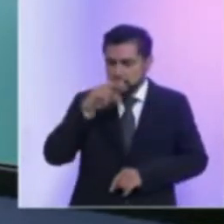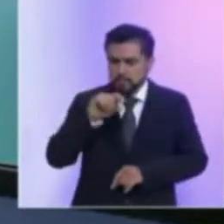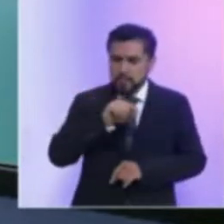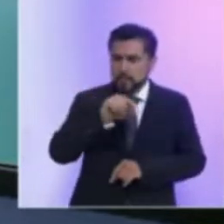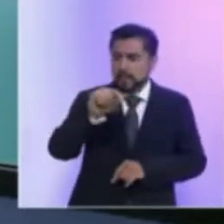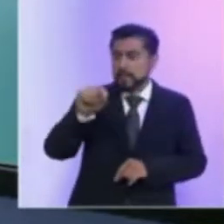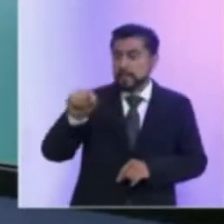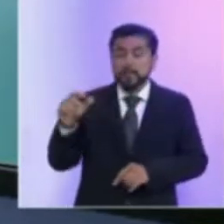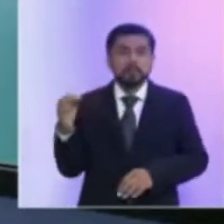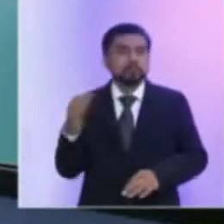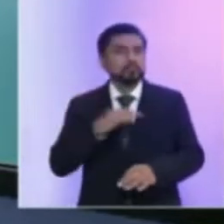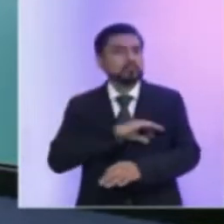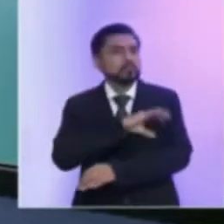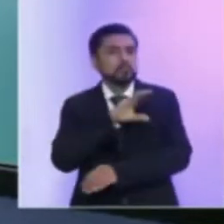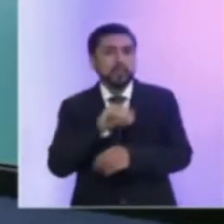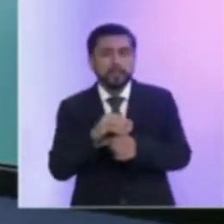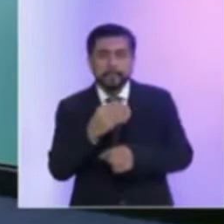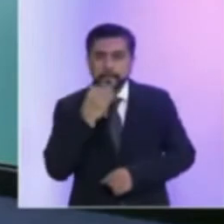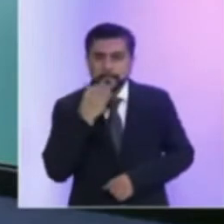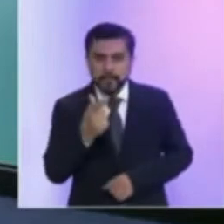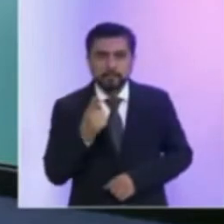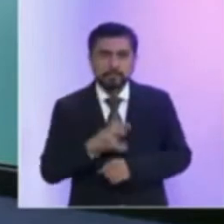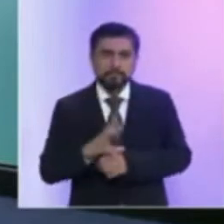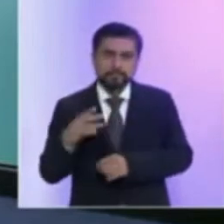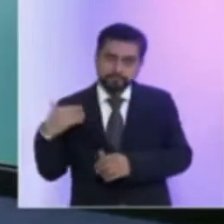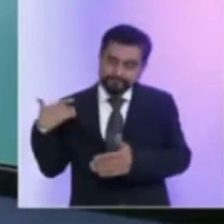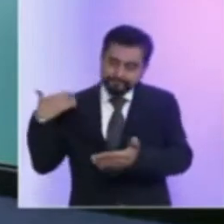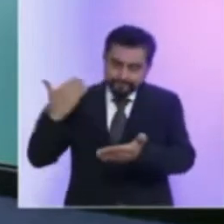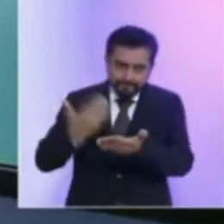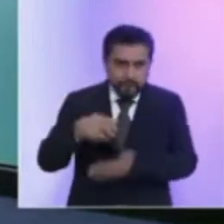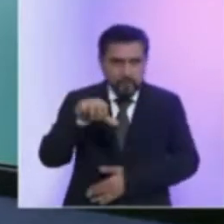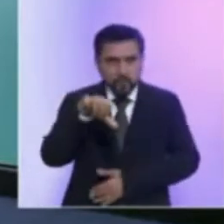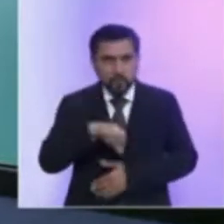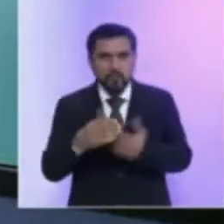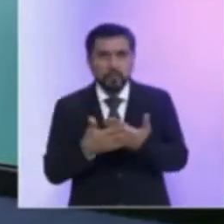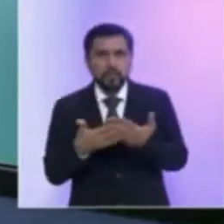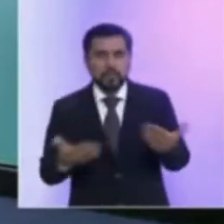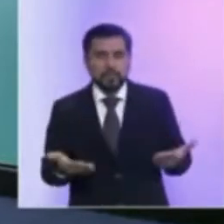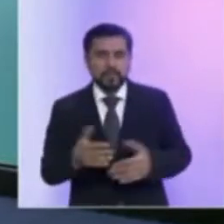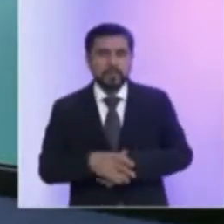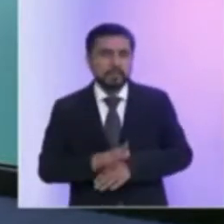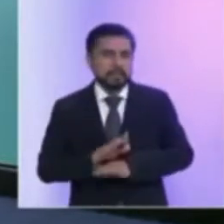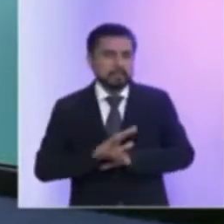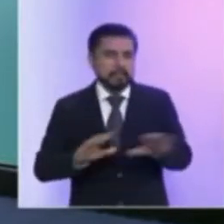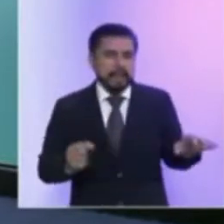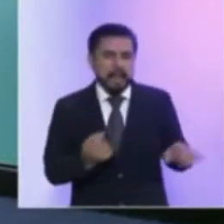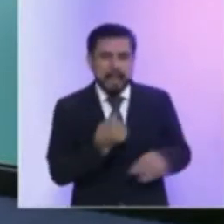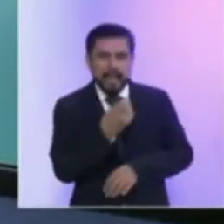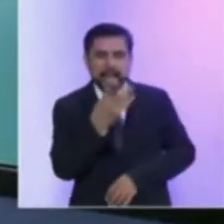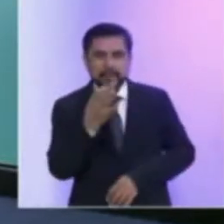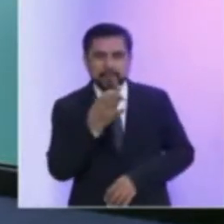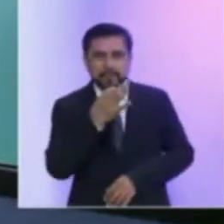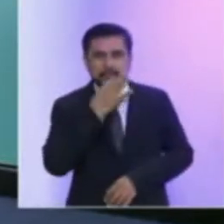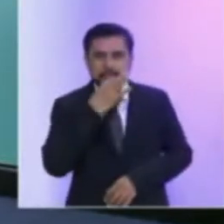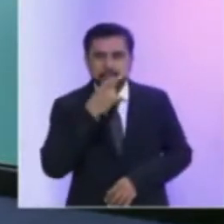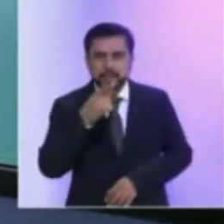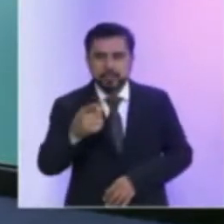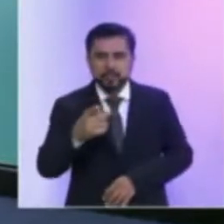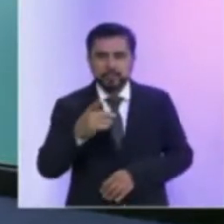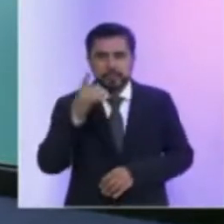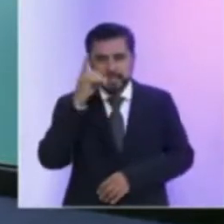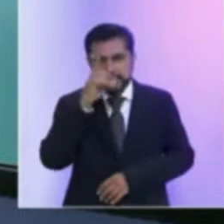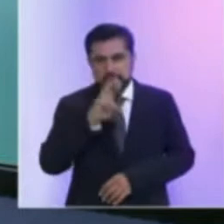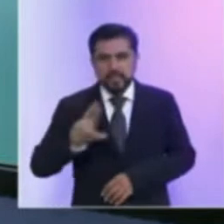finalmente nos trae hasta este día, en este momento en que estamos a minutos de que la doctora